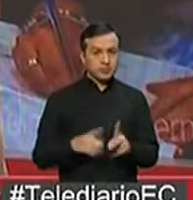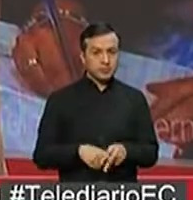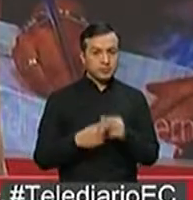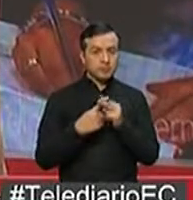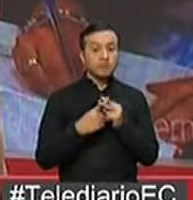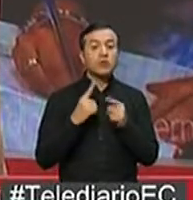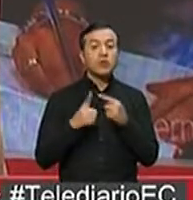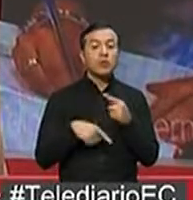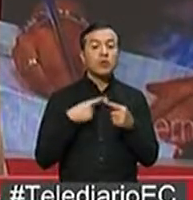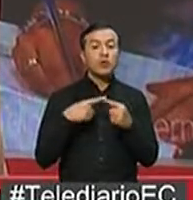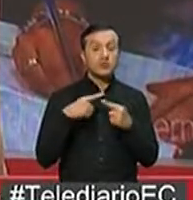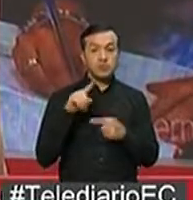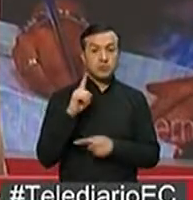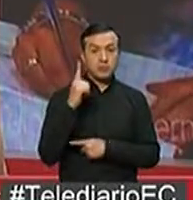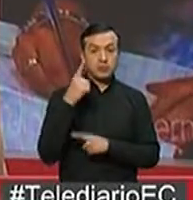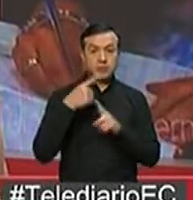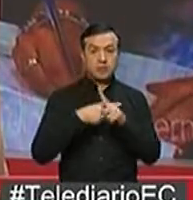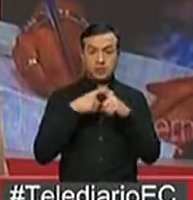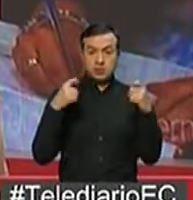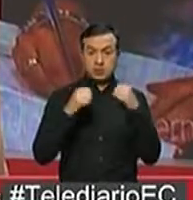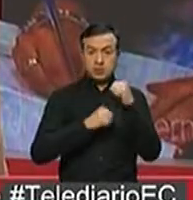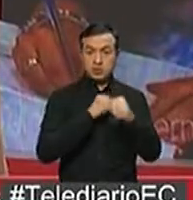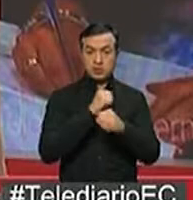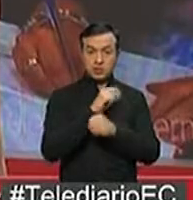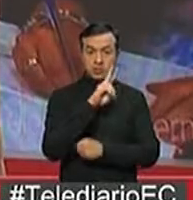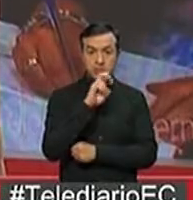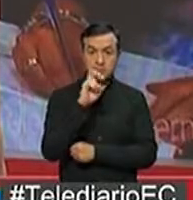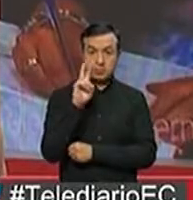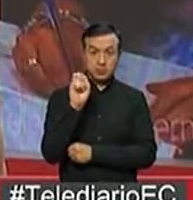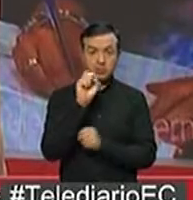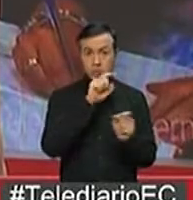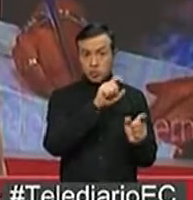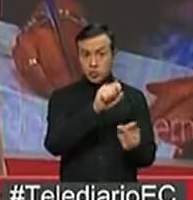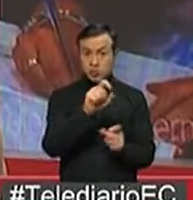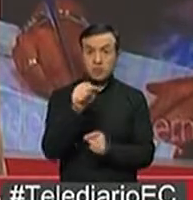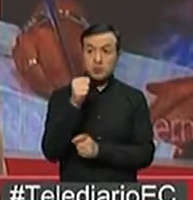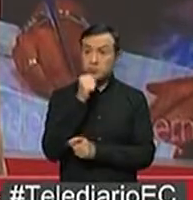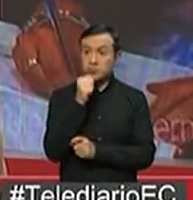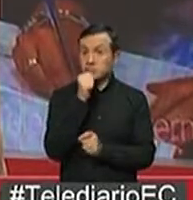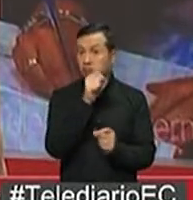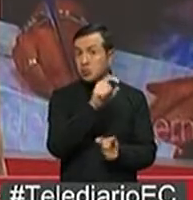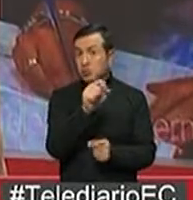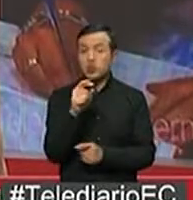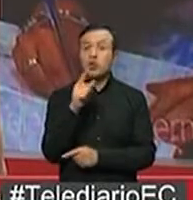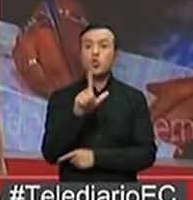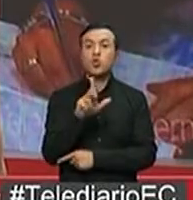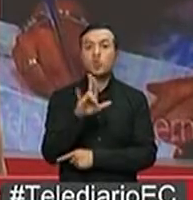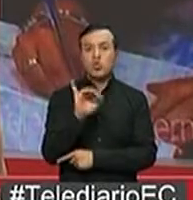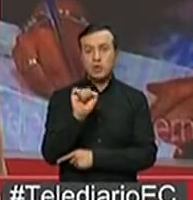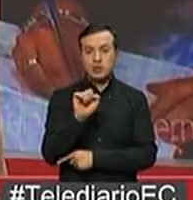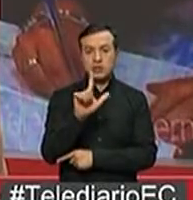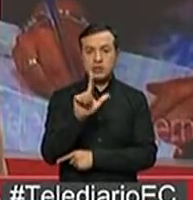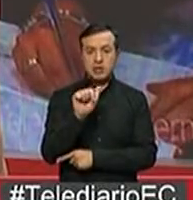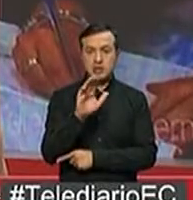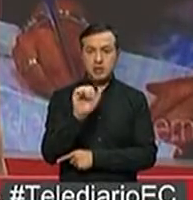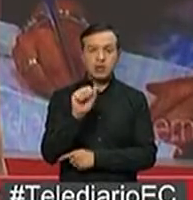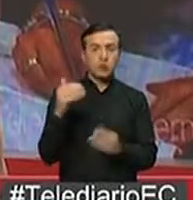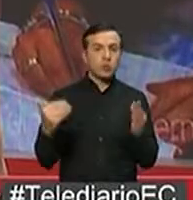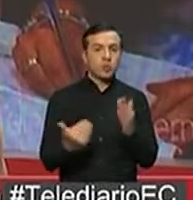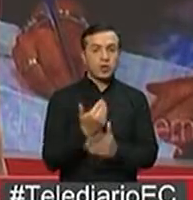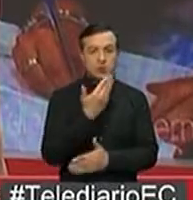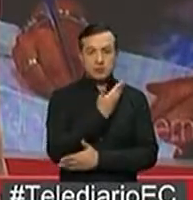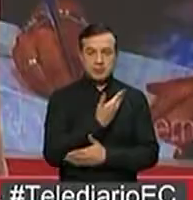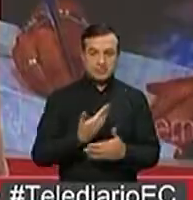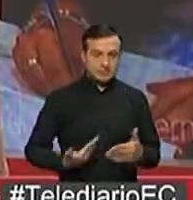a partir del 1 de marzo del 2020. Las encuestas de Boca de Urna ponen a Luis Lacalle como el nuevo presidente de